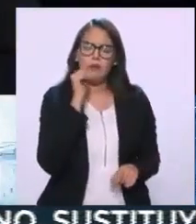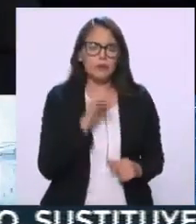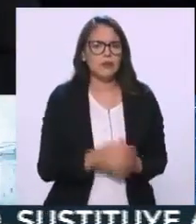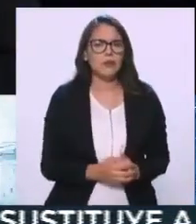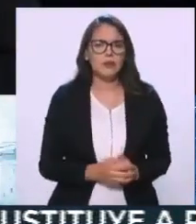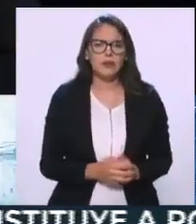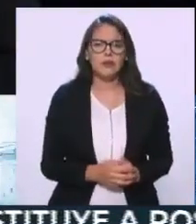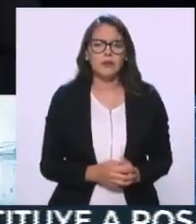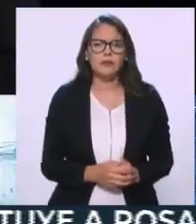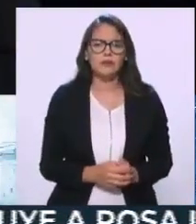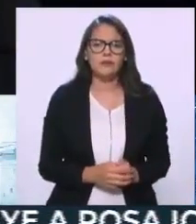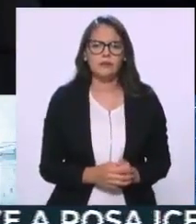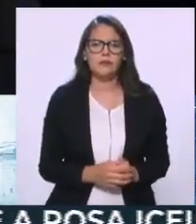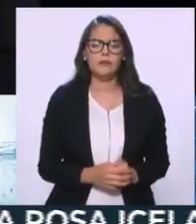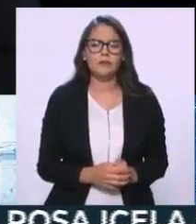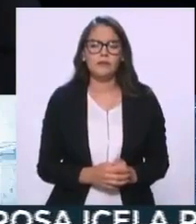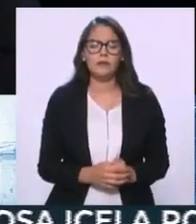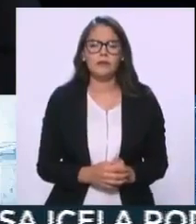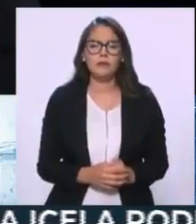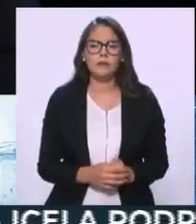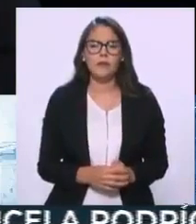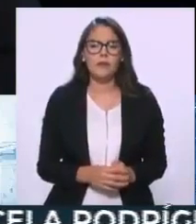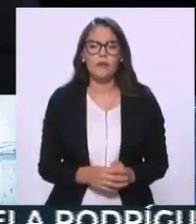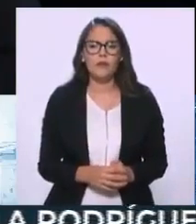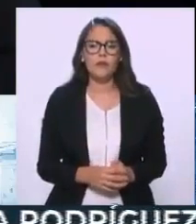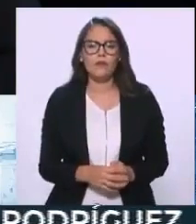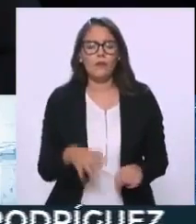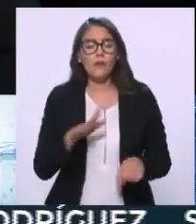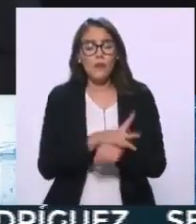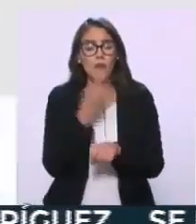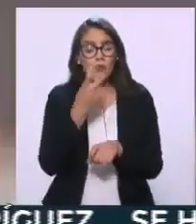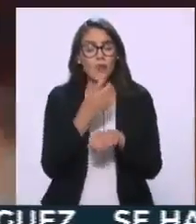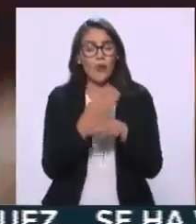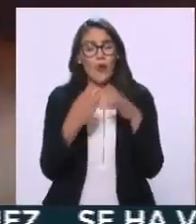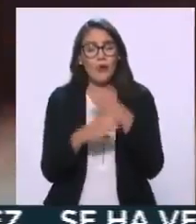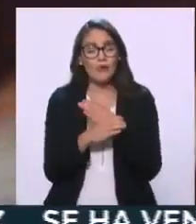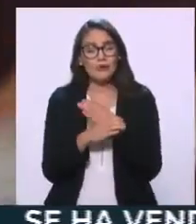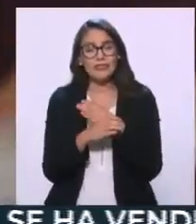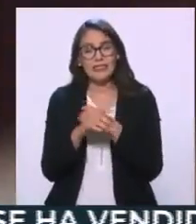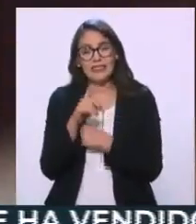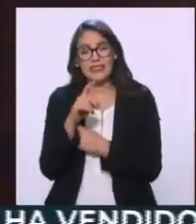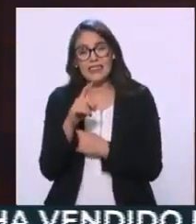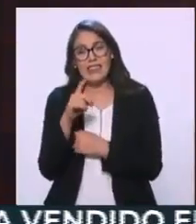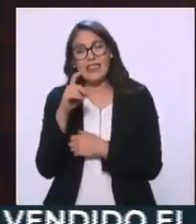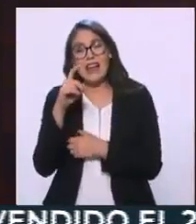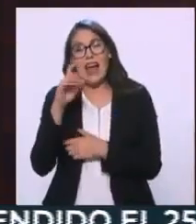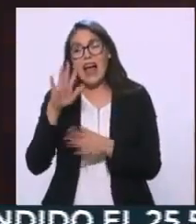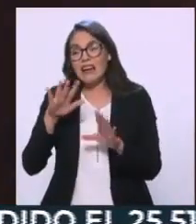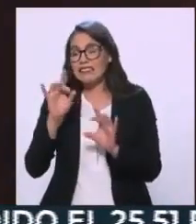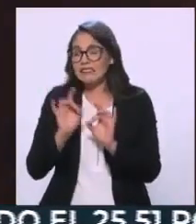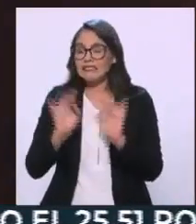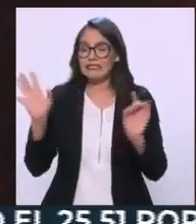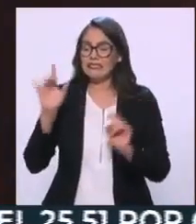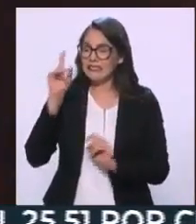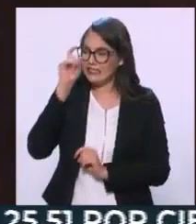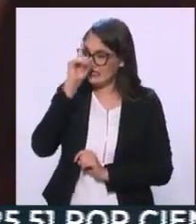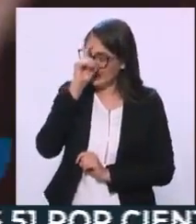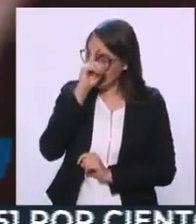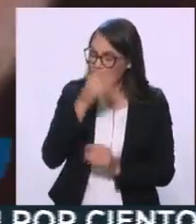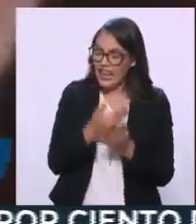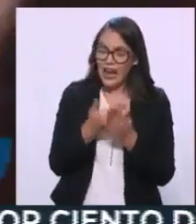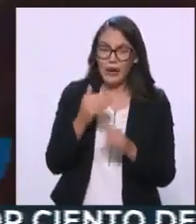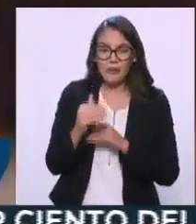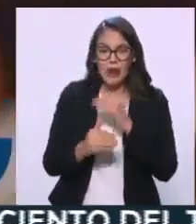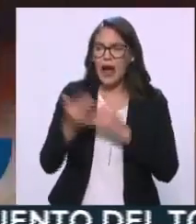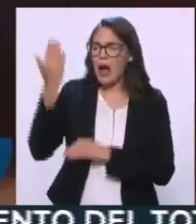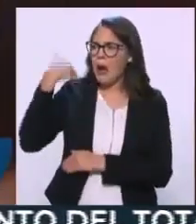cual la situación es muy frágil, los procesos se hacen mucho más difíciles y muchas de las cuestiones que antes